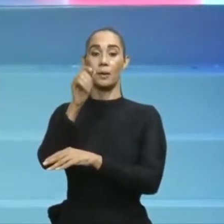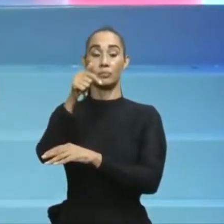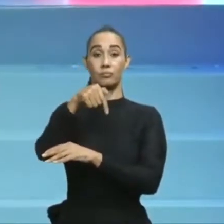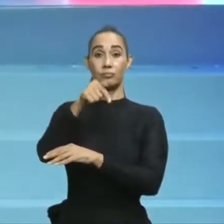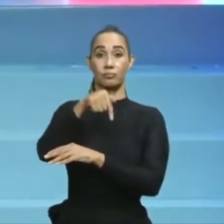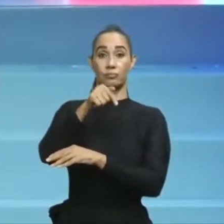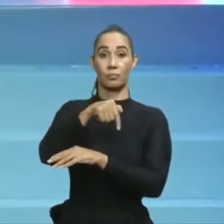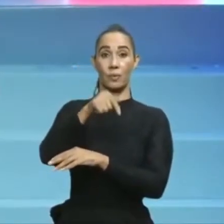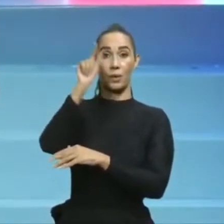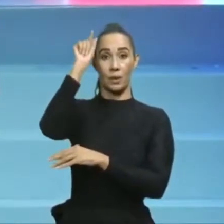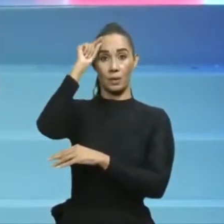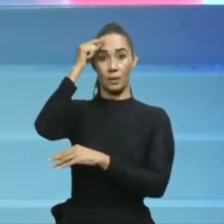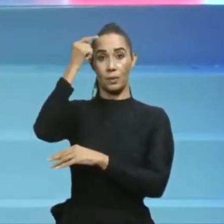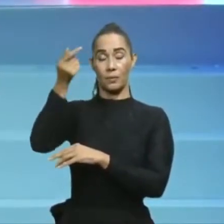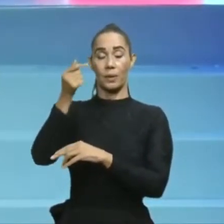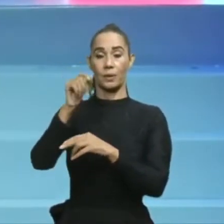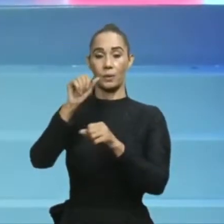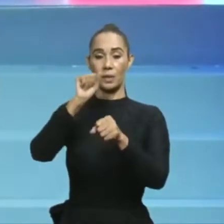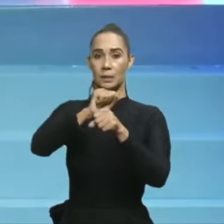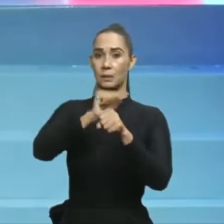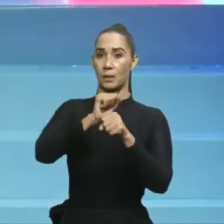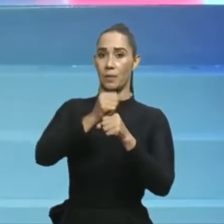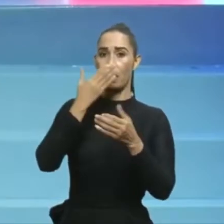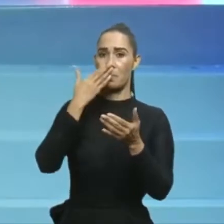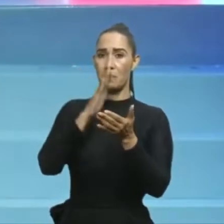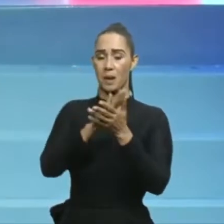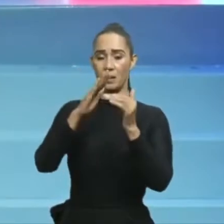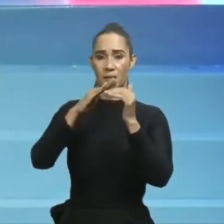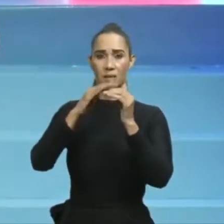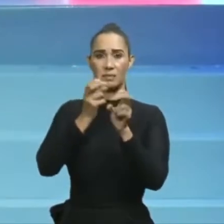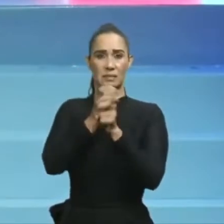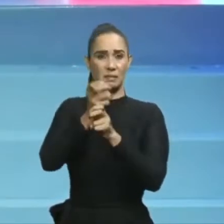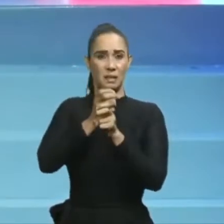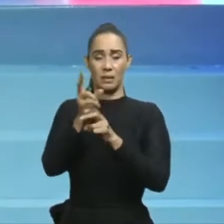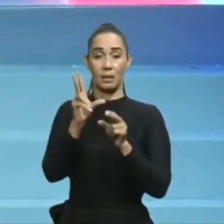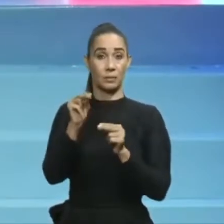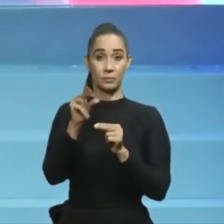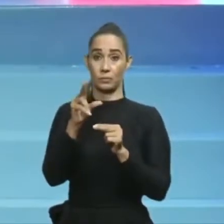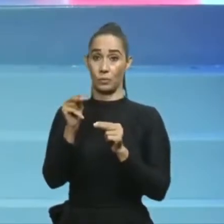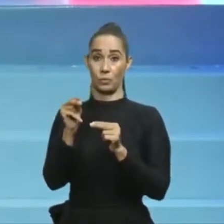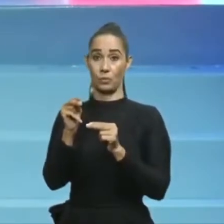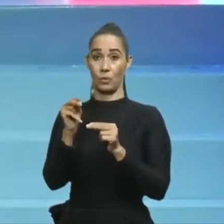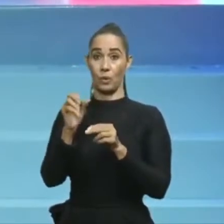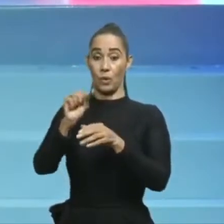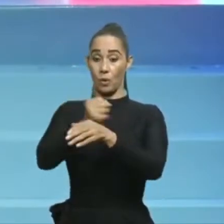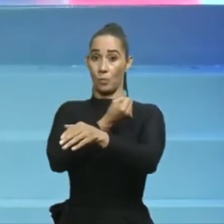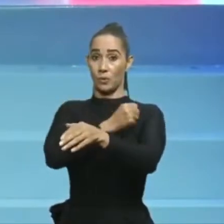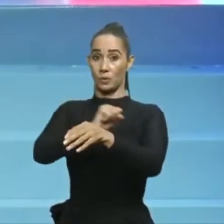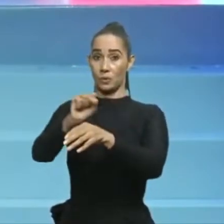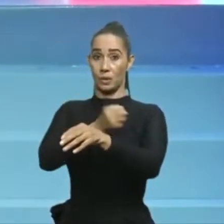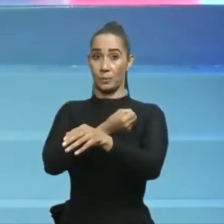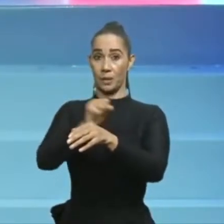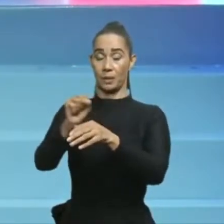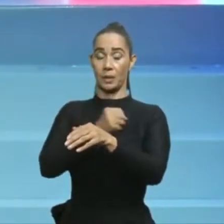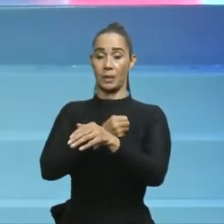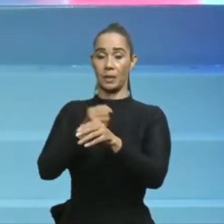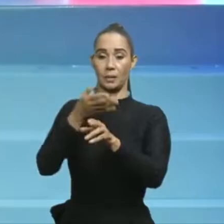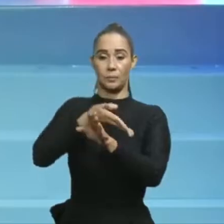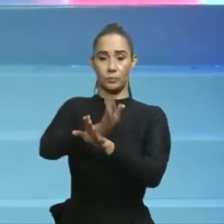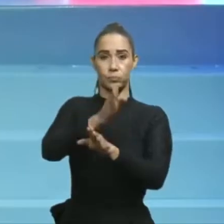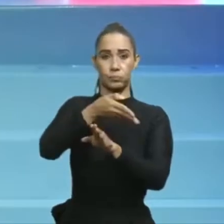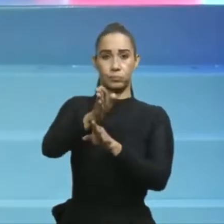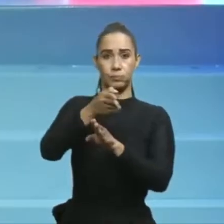no está dispuesto a operaciones fallidas o mal ejecutadas como la de la autopista de samaná que condenó durante años a los